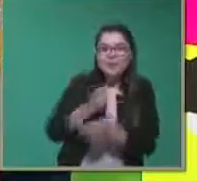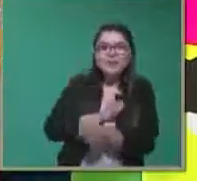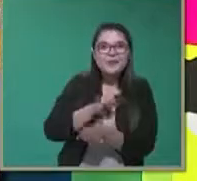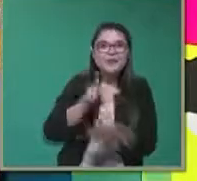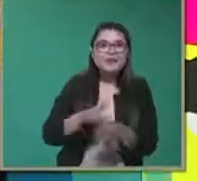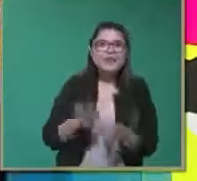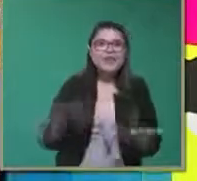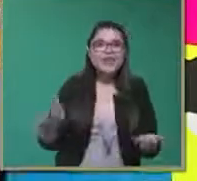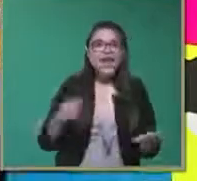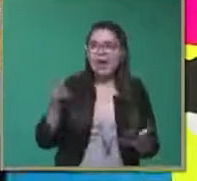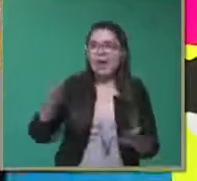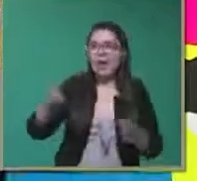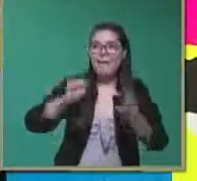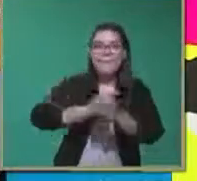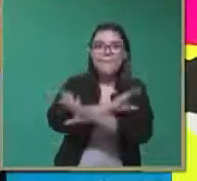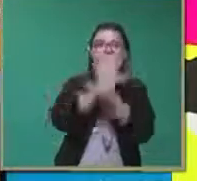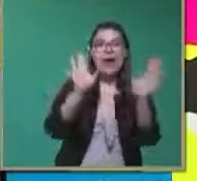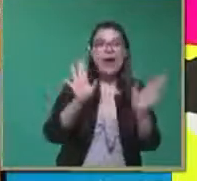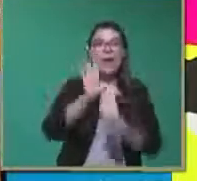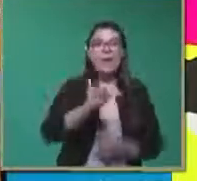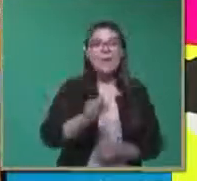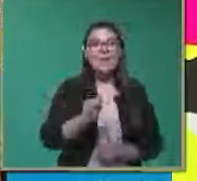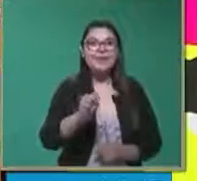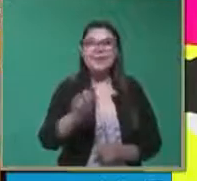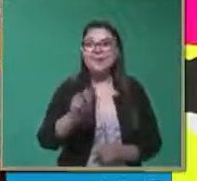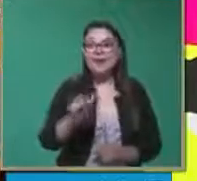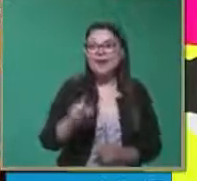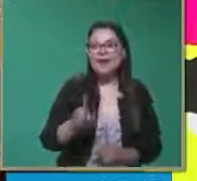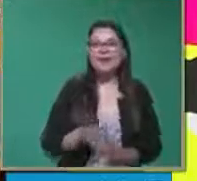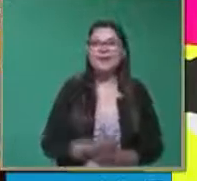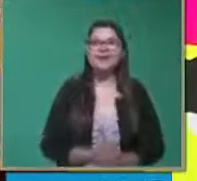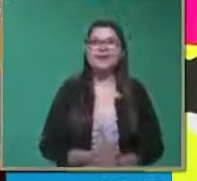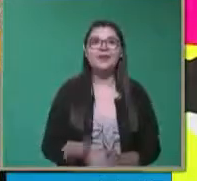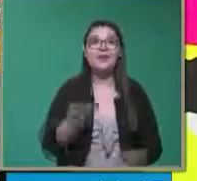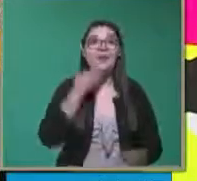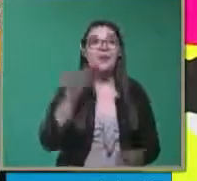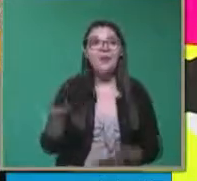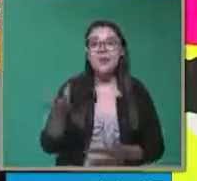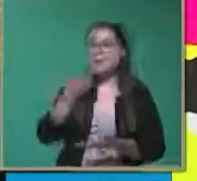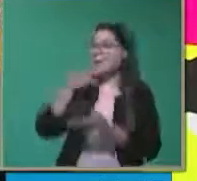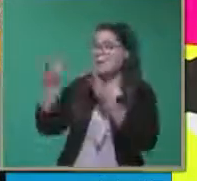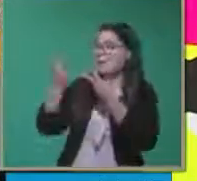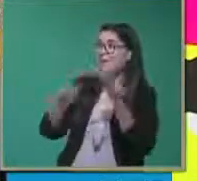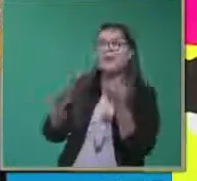es el Mago Bisbal. Bienvenido, Mago. Bienvenido, Mago. Oigan, muchas